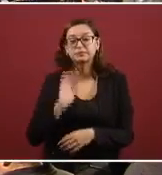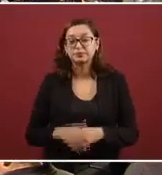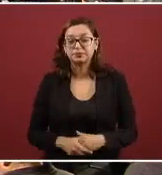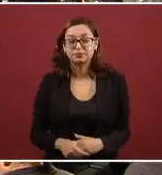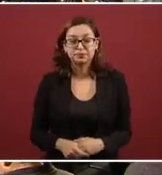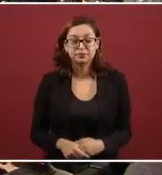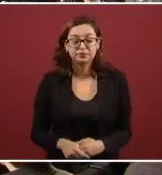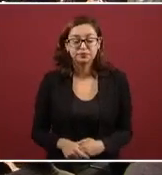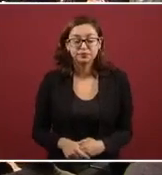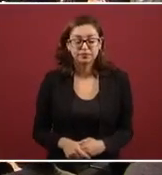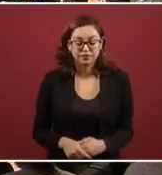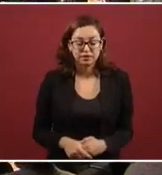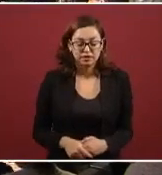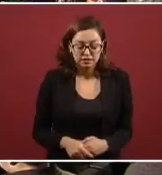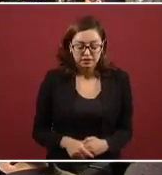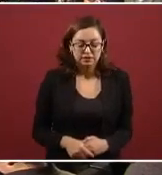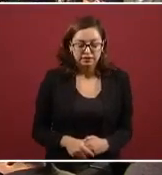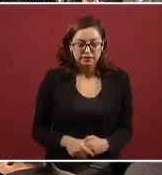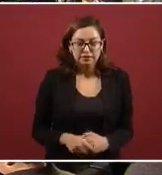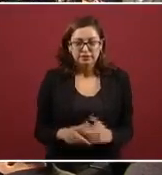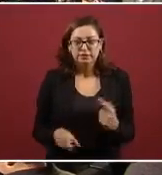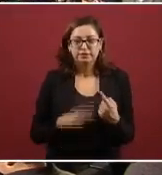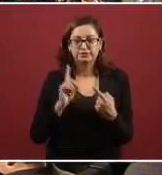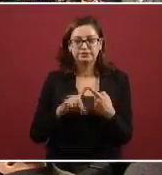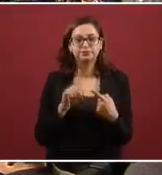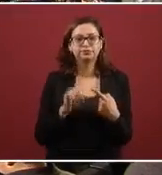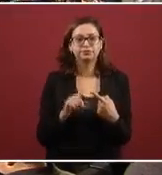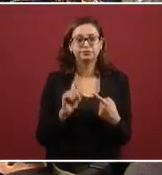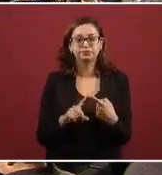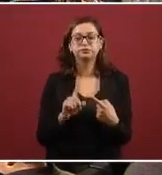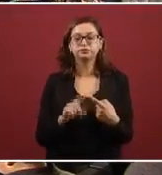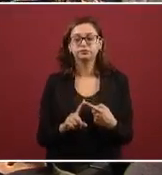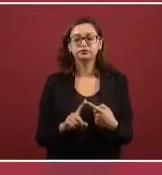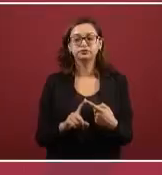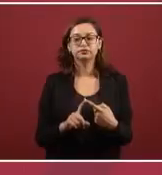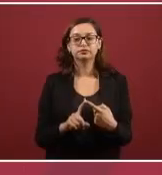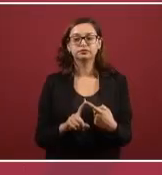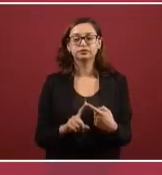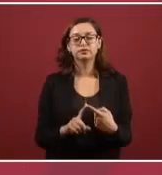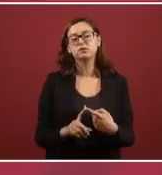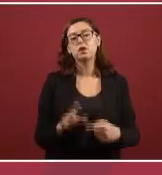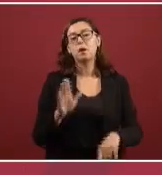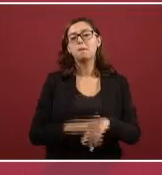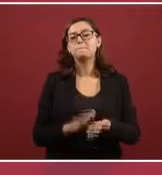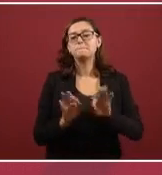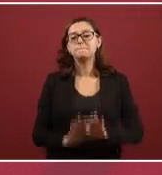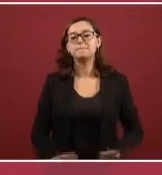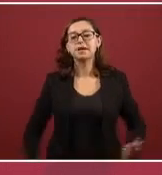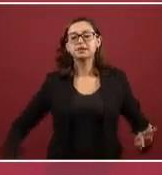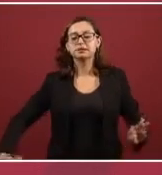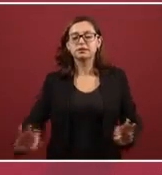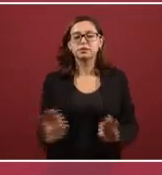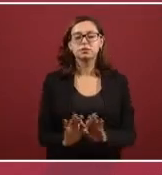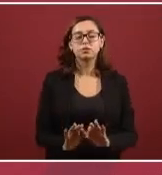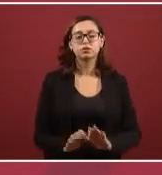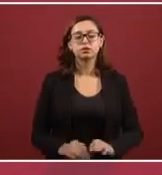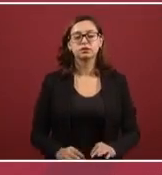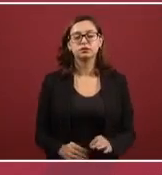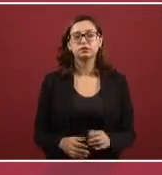Bueno, pues mire, sobre lo primero, lo más importante